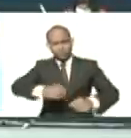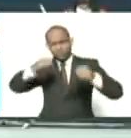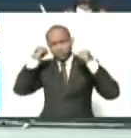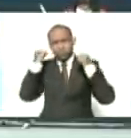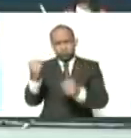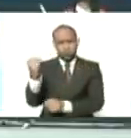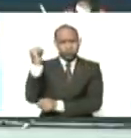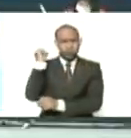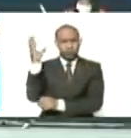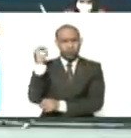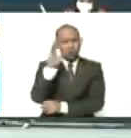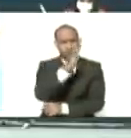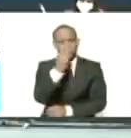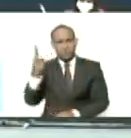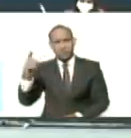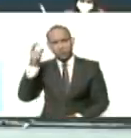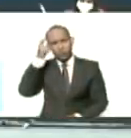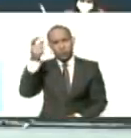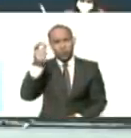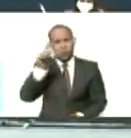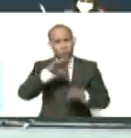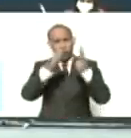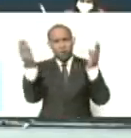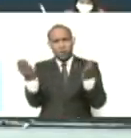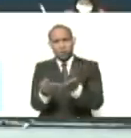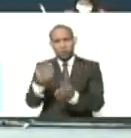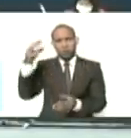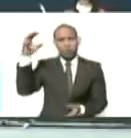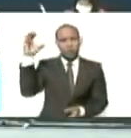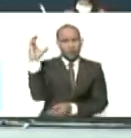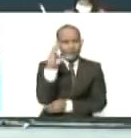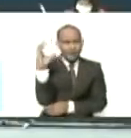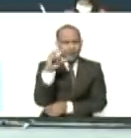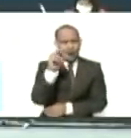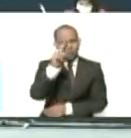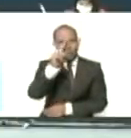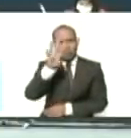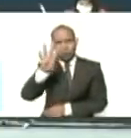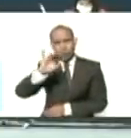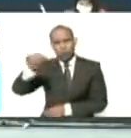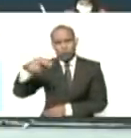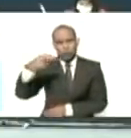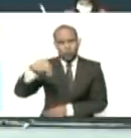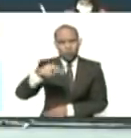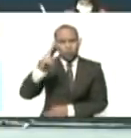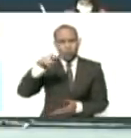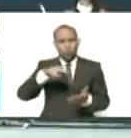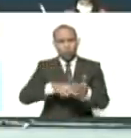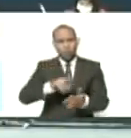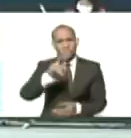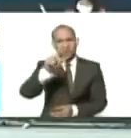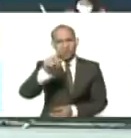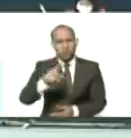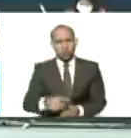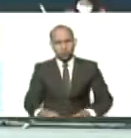Bolivariano de los Pueblos del Mundo en Caracas, 24 de junio de 2021. Séptima